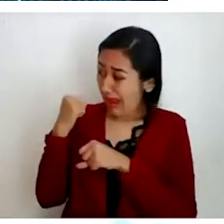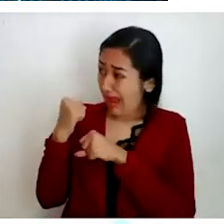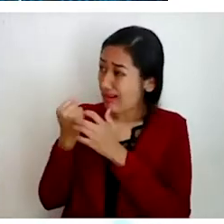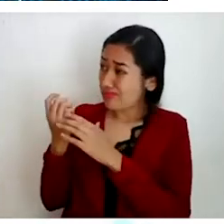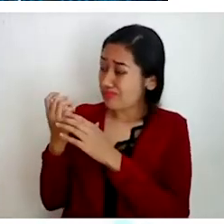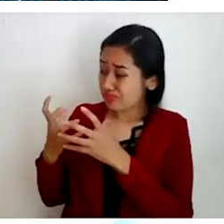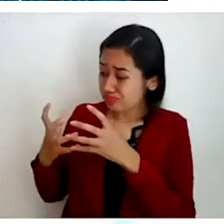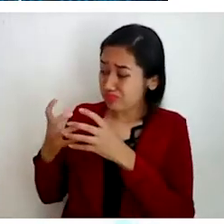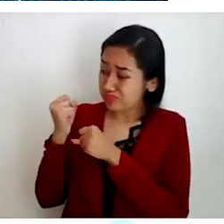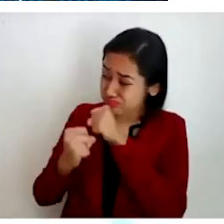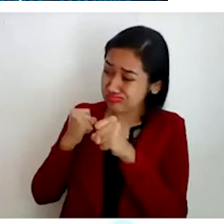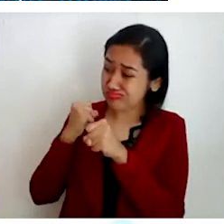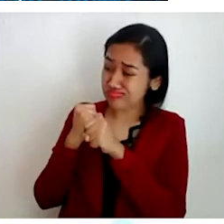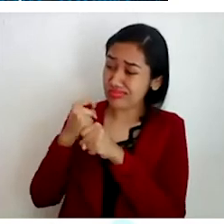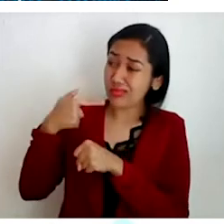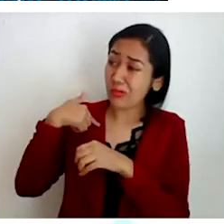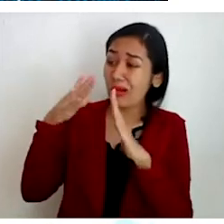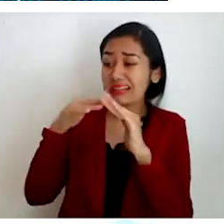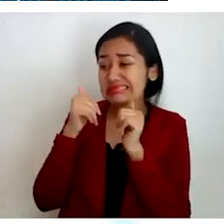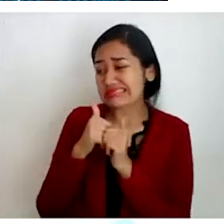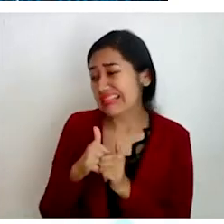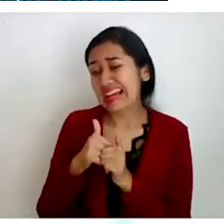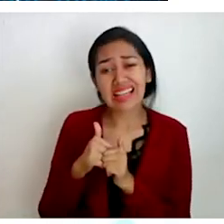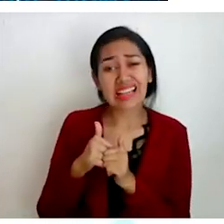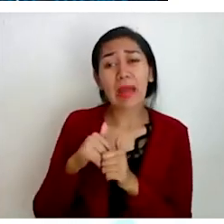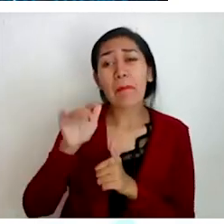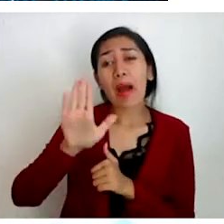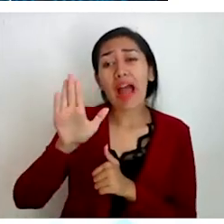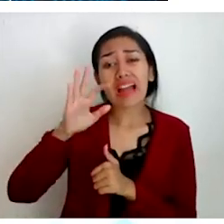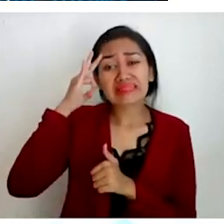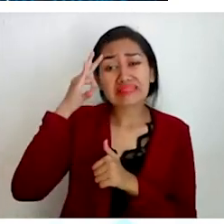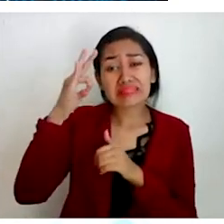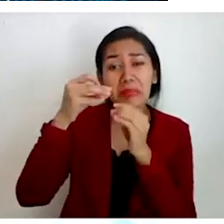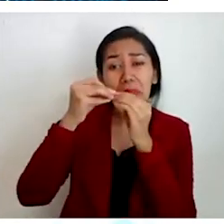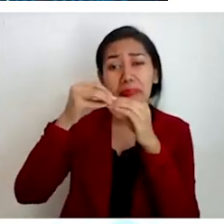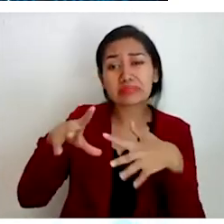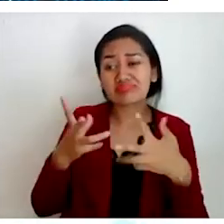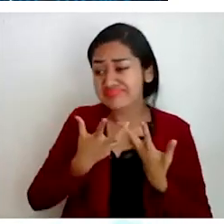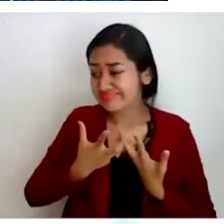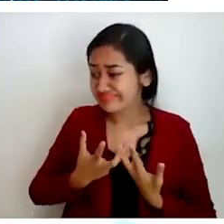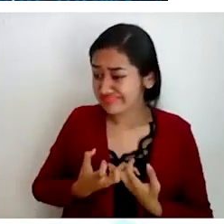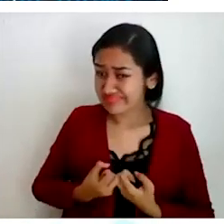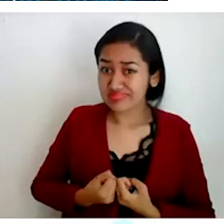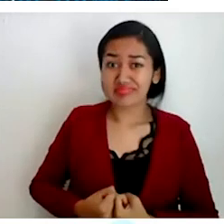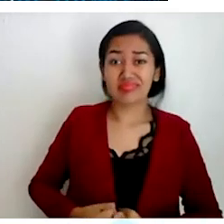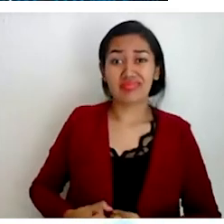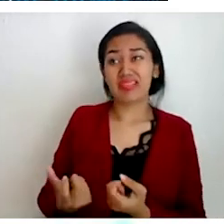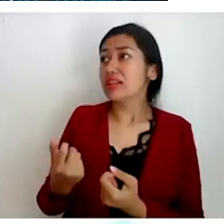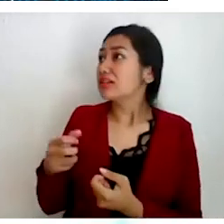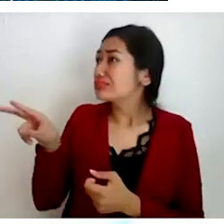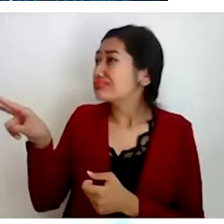el tiempo, ¿no? En este encierro. Es interesante esta reflexión a lo que nos ha llevado esta